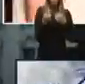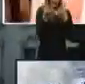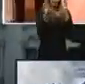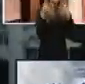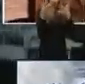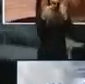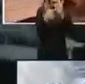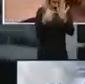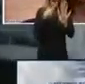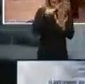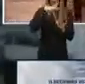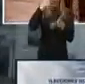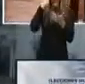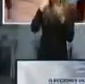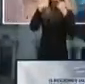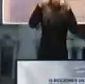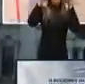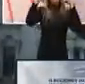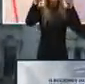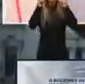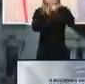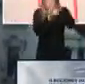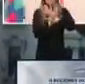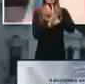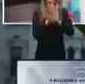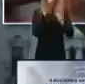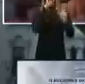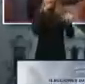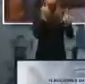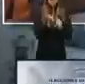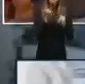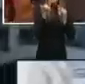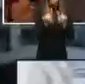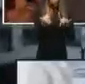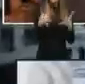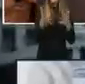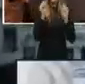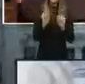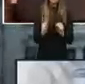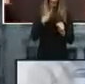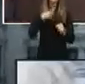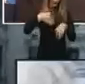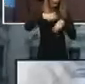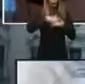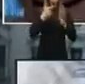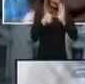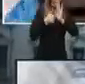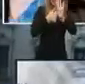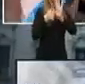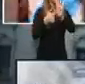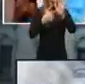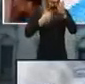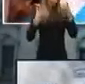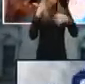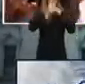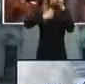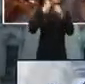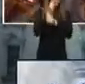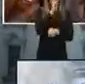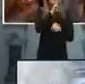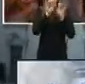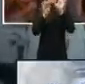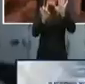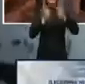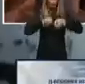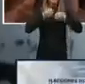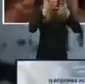estas transmisiones que nos han caracterizado durante décadas, 36 años de servirle al pueblo